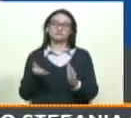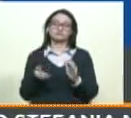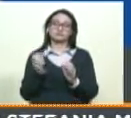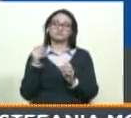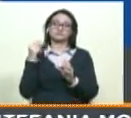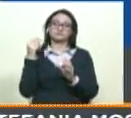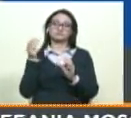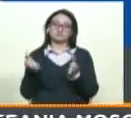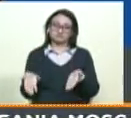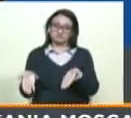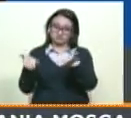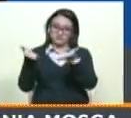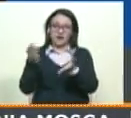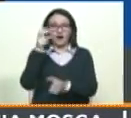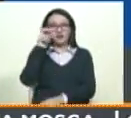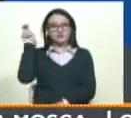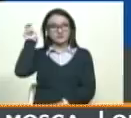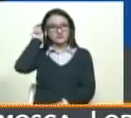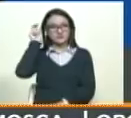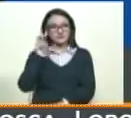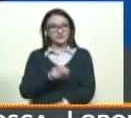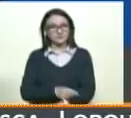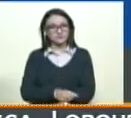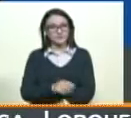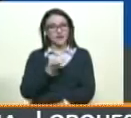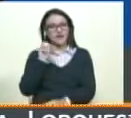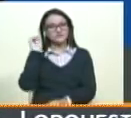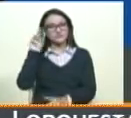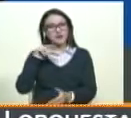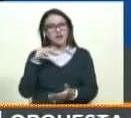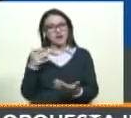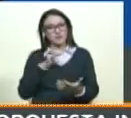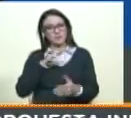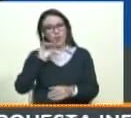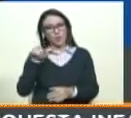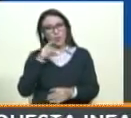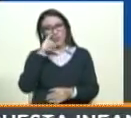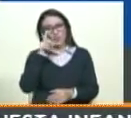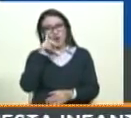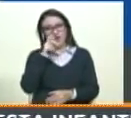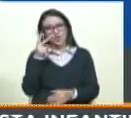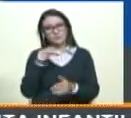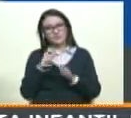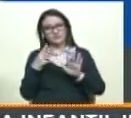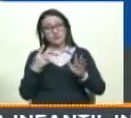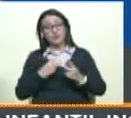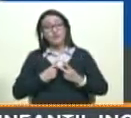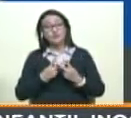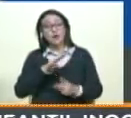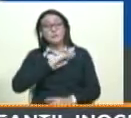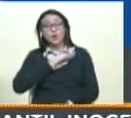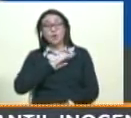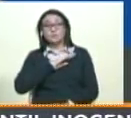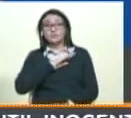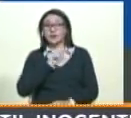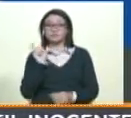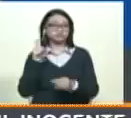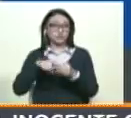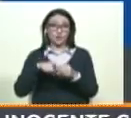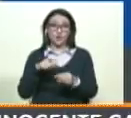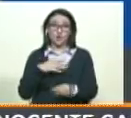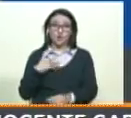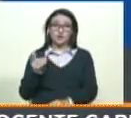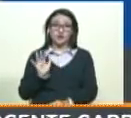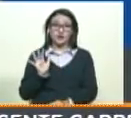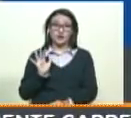Pero, señores, en la Asamblea General de junio del año 2019, Venezuela, por voluntad propia, no va a estar en la Organización